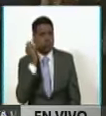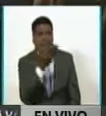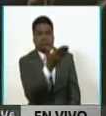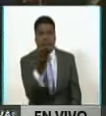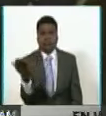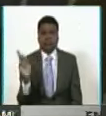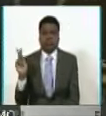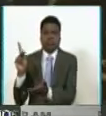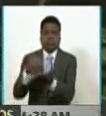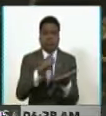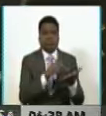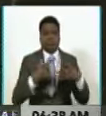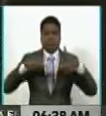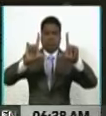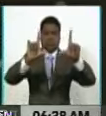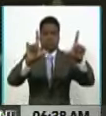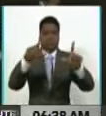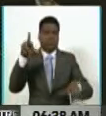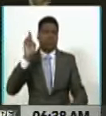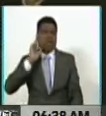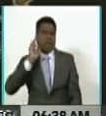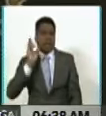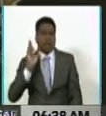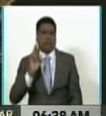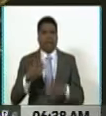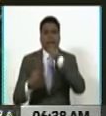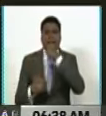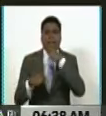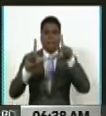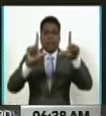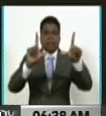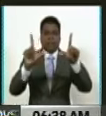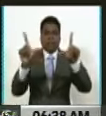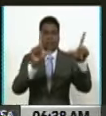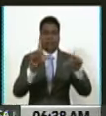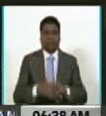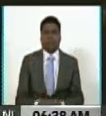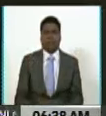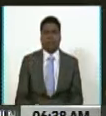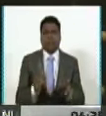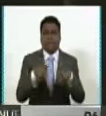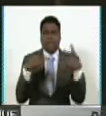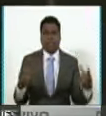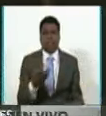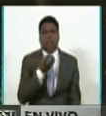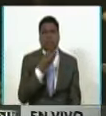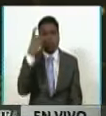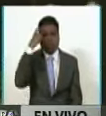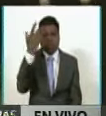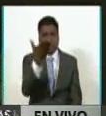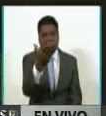integrantes de los medios de comunicación social, pueblo bolivariano de Venezuela, muy buenos días.